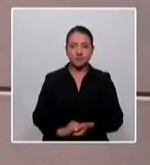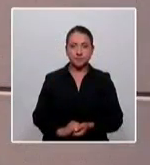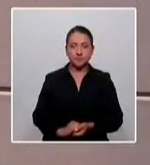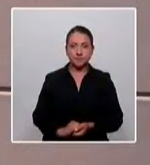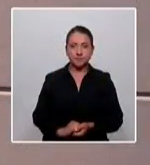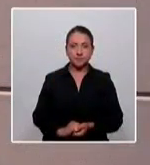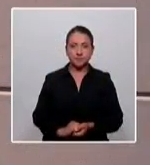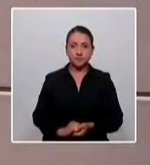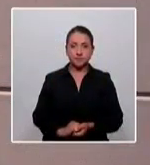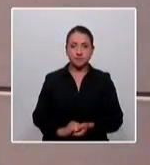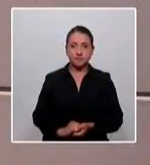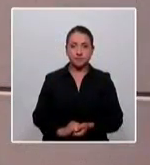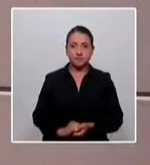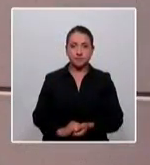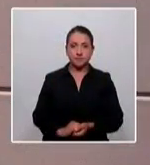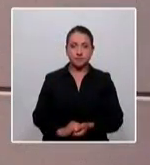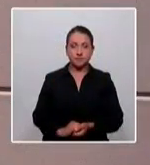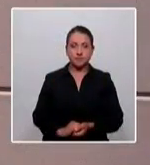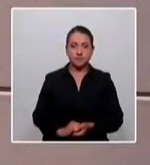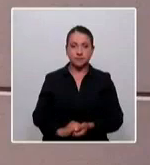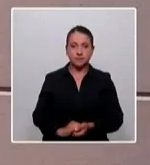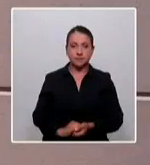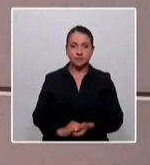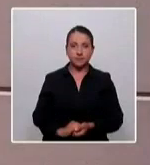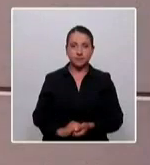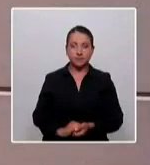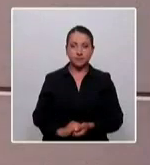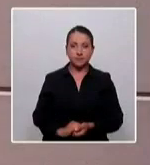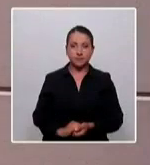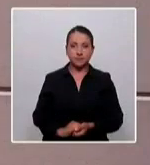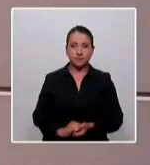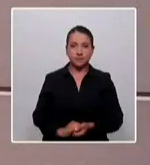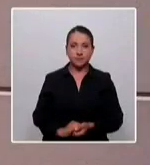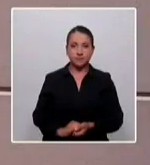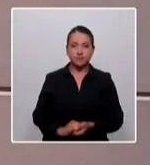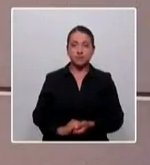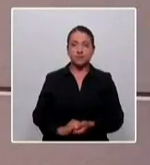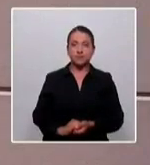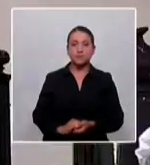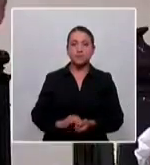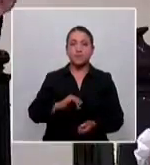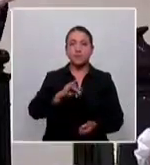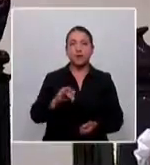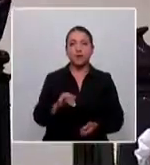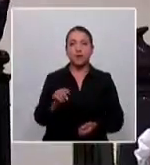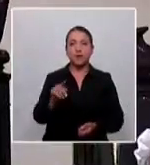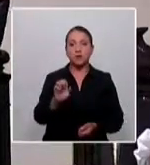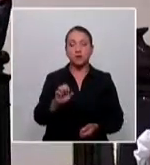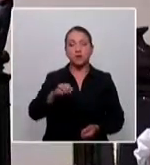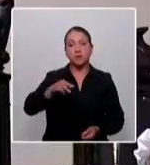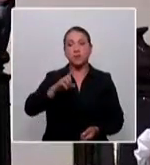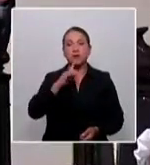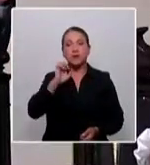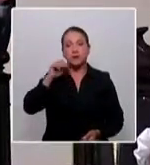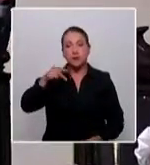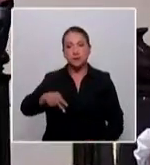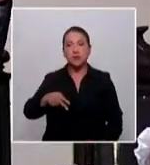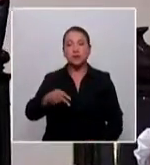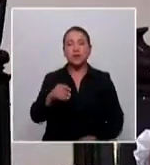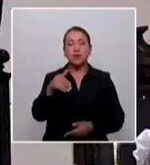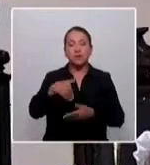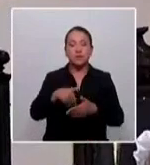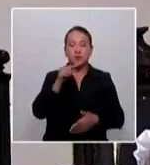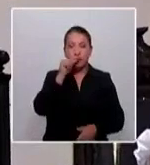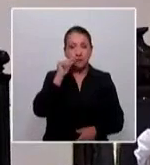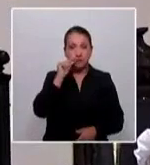negociación termina cegando a aquellos que están dentro de la negociación y no se fijan en detalles básicos que cualquier? De hecho, las